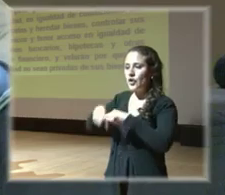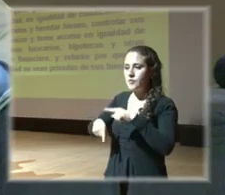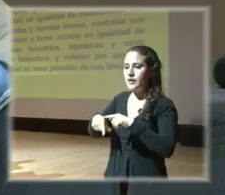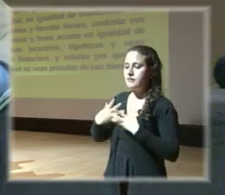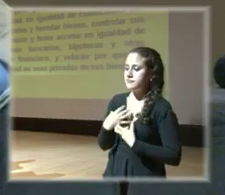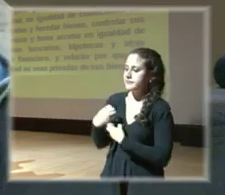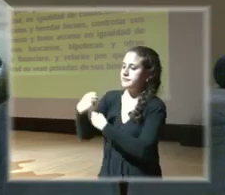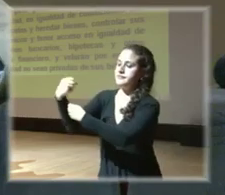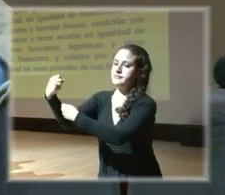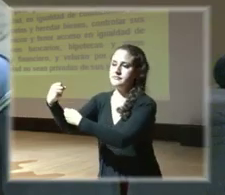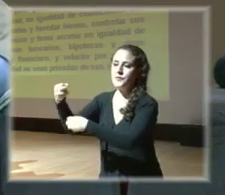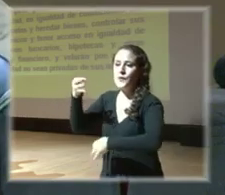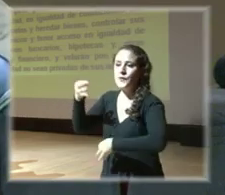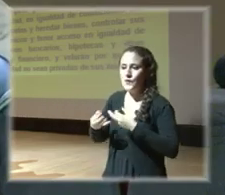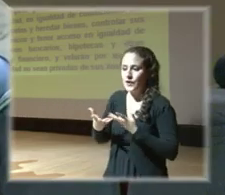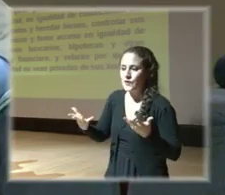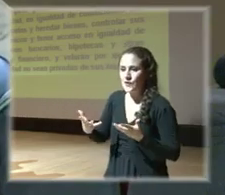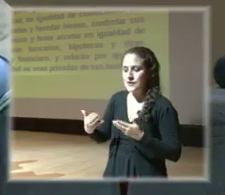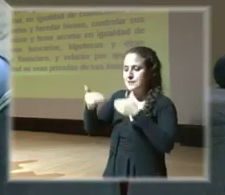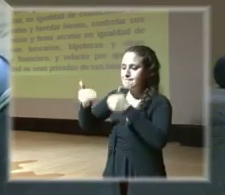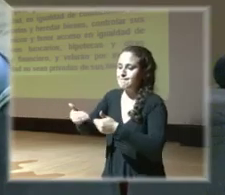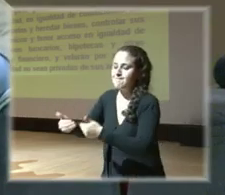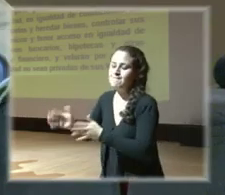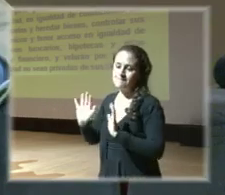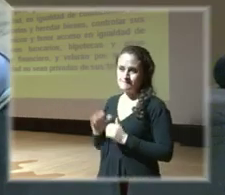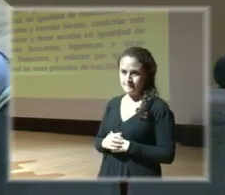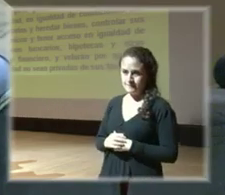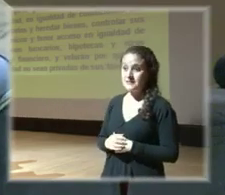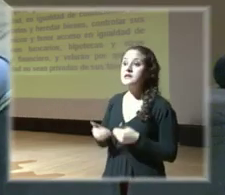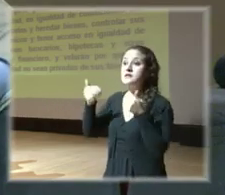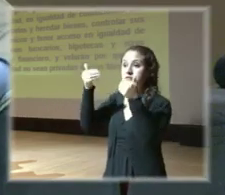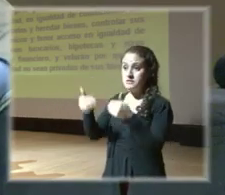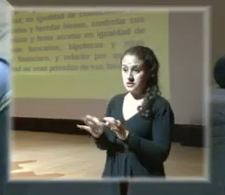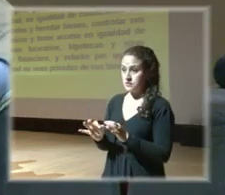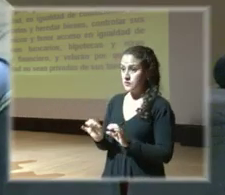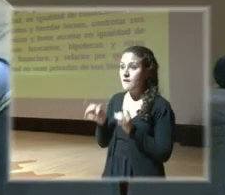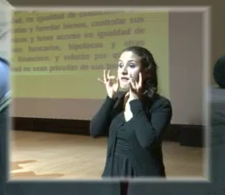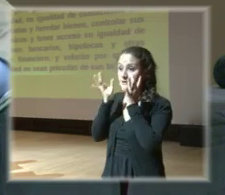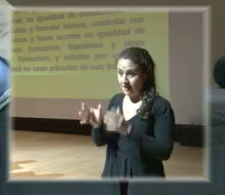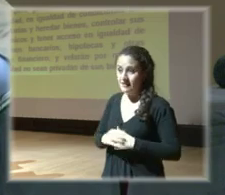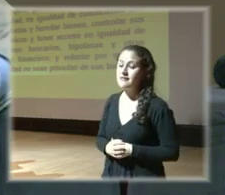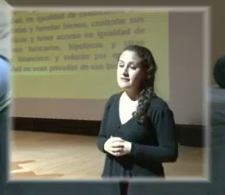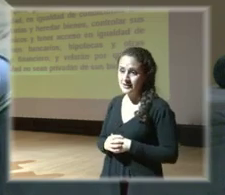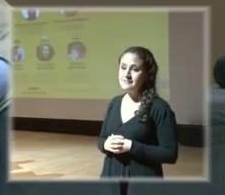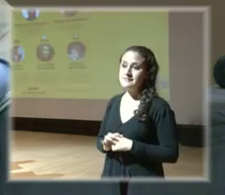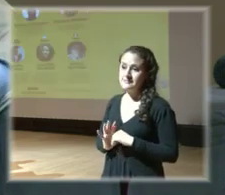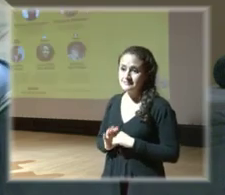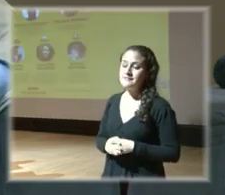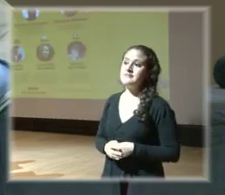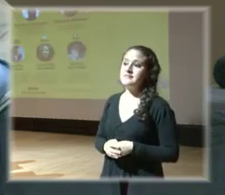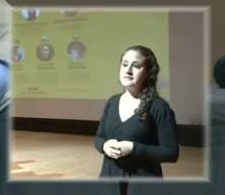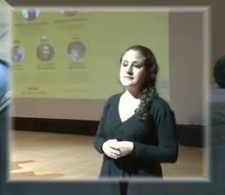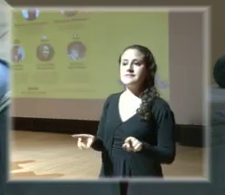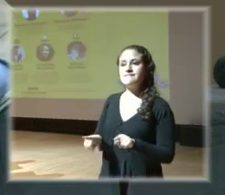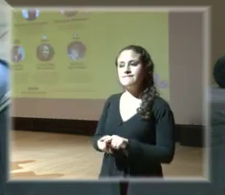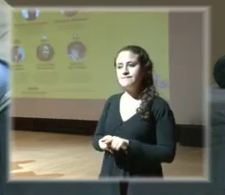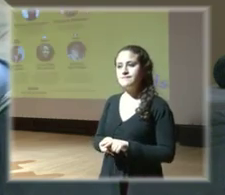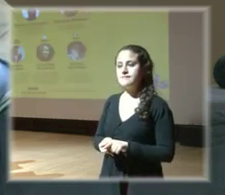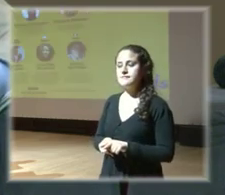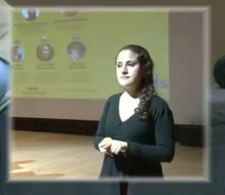implica, pues ya les decía, un montón de restricciones. Son restricciones muy graves. Y todos, es una, digamos,